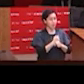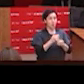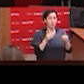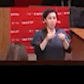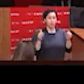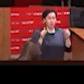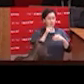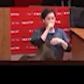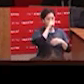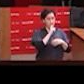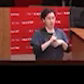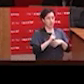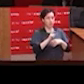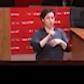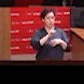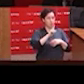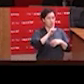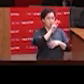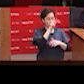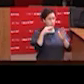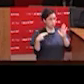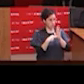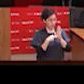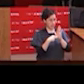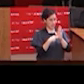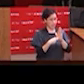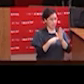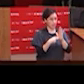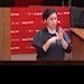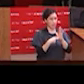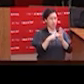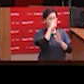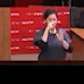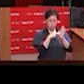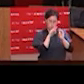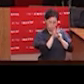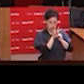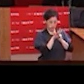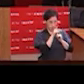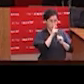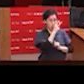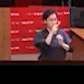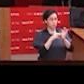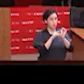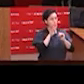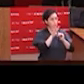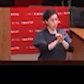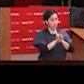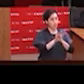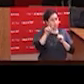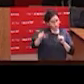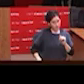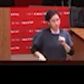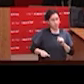el año desde el año 2000 4 es es Es